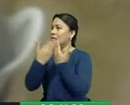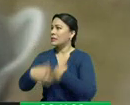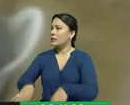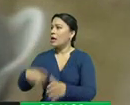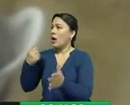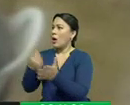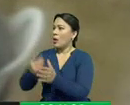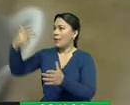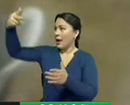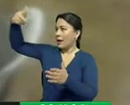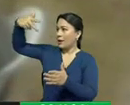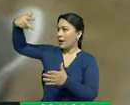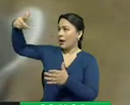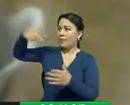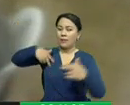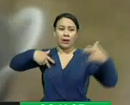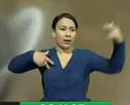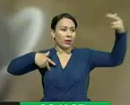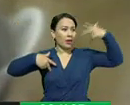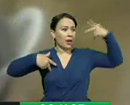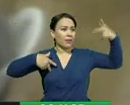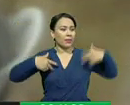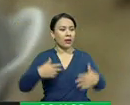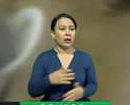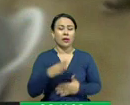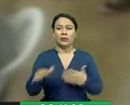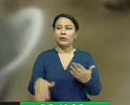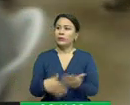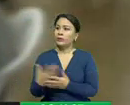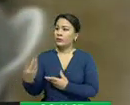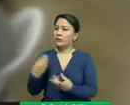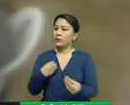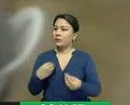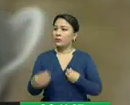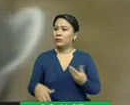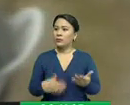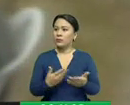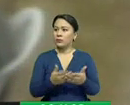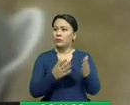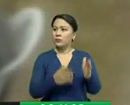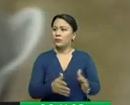en los grabados y los muy robando